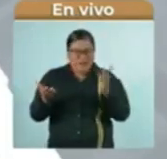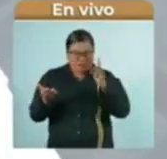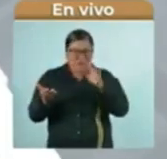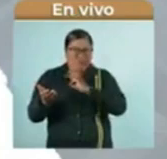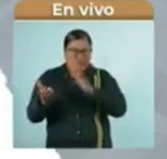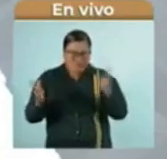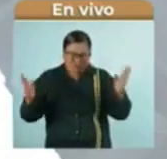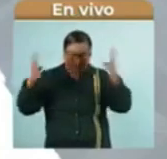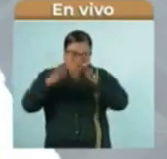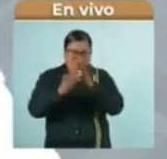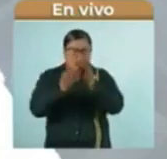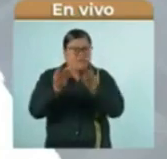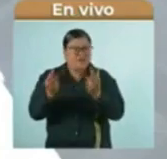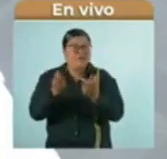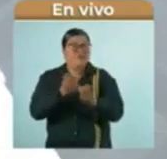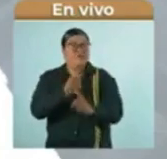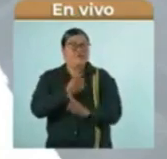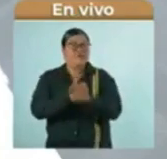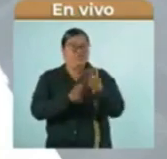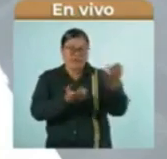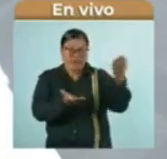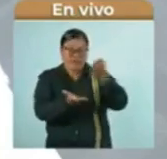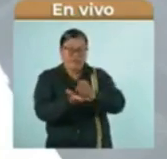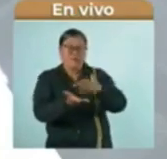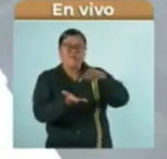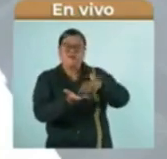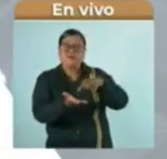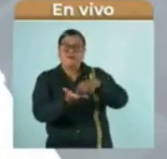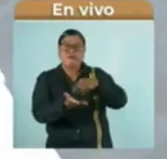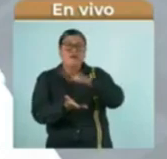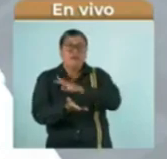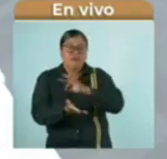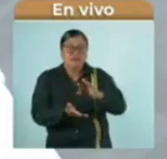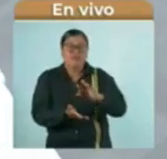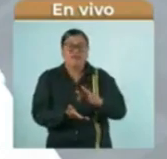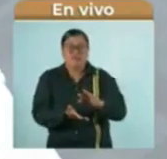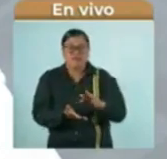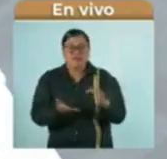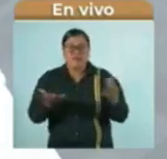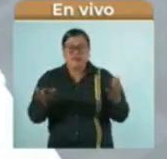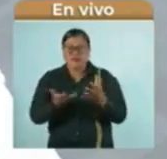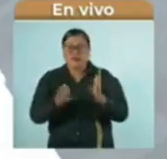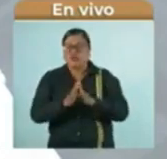intereses y que esas sentencias puedan ejecutarse